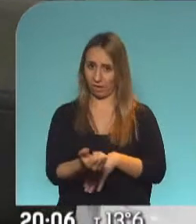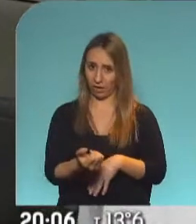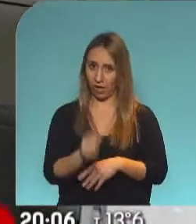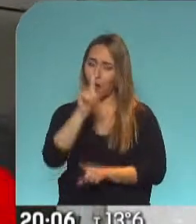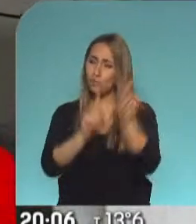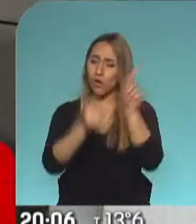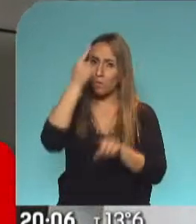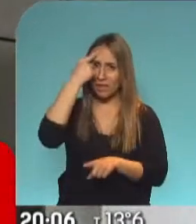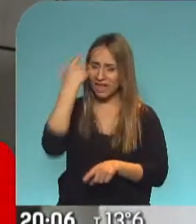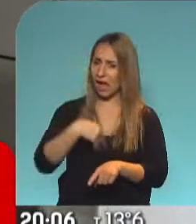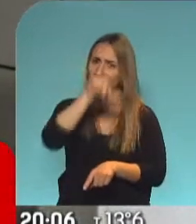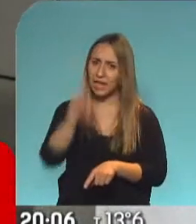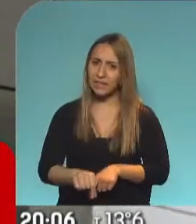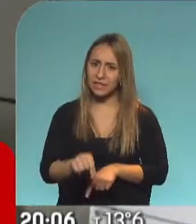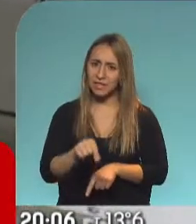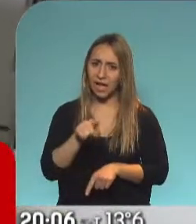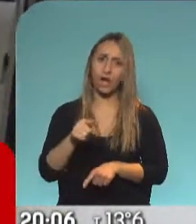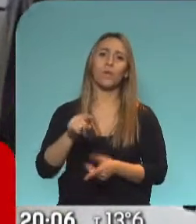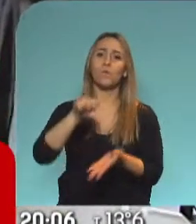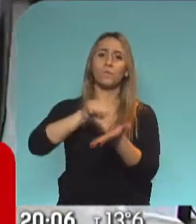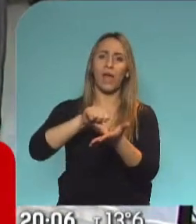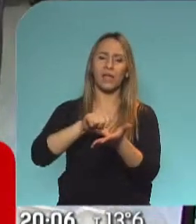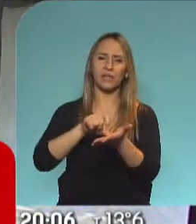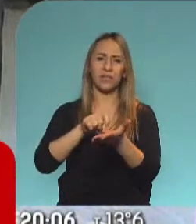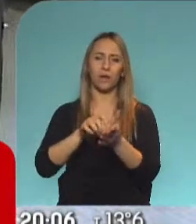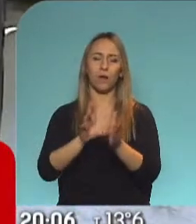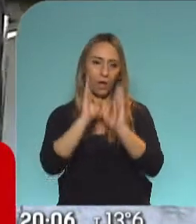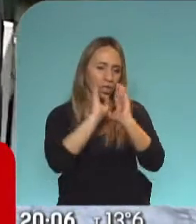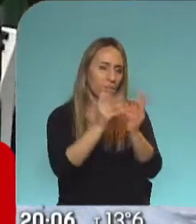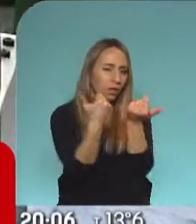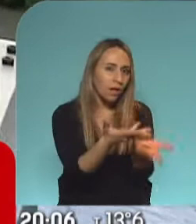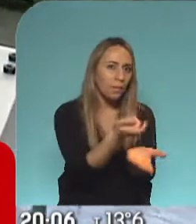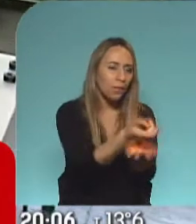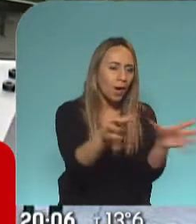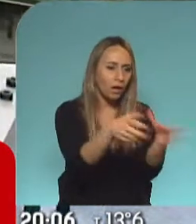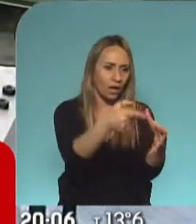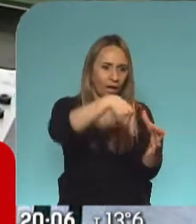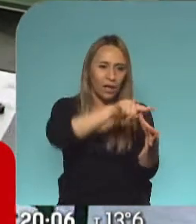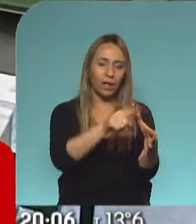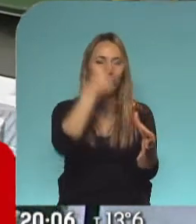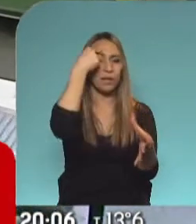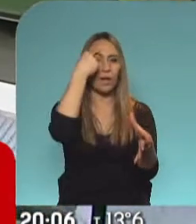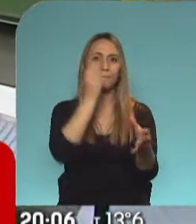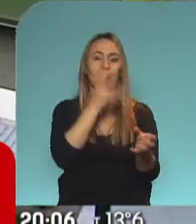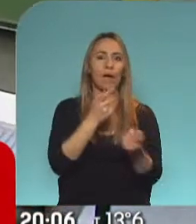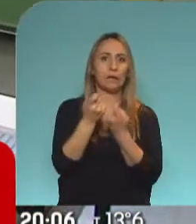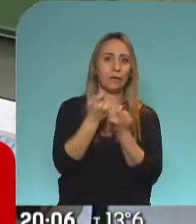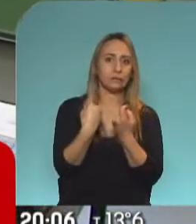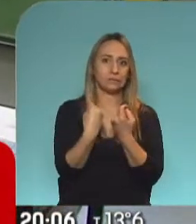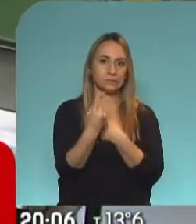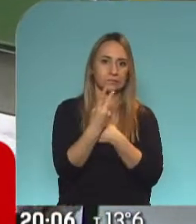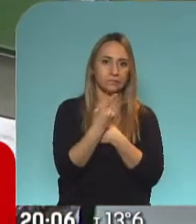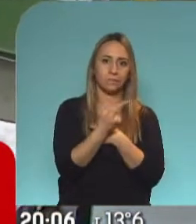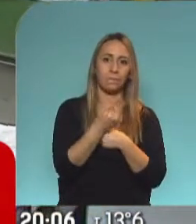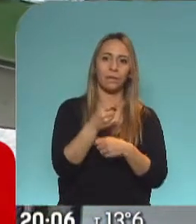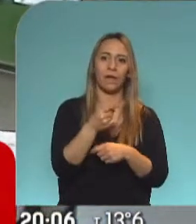Argentina es un país para pocos, están convencidos que es mejor negocio tener el dinero afuera, invertido en